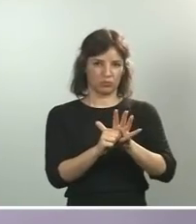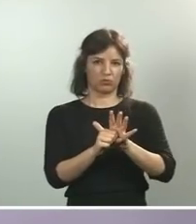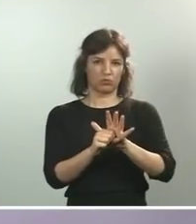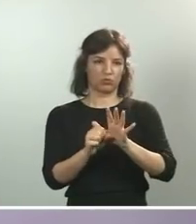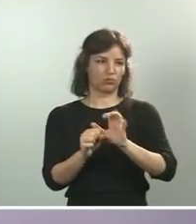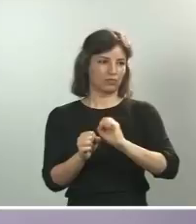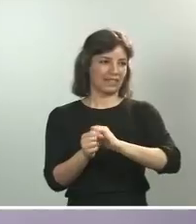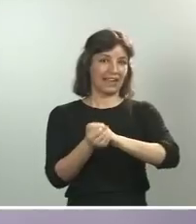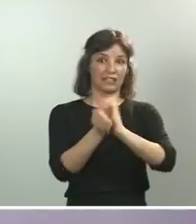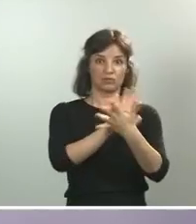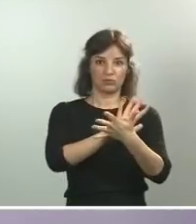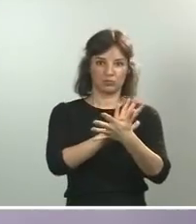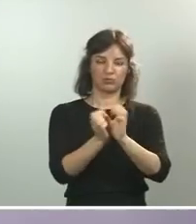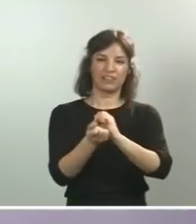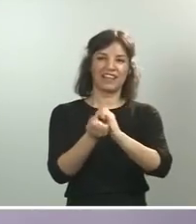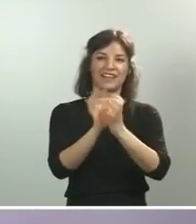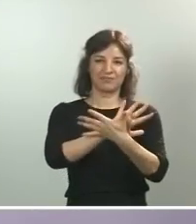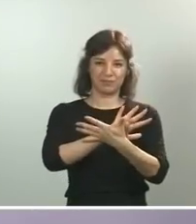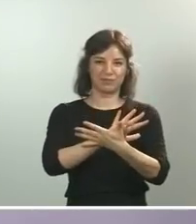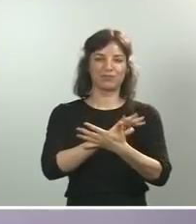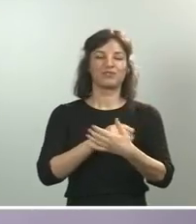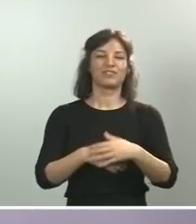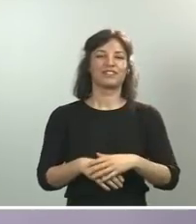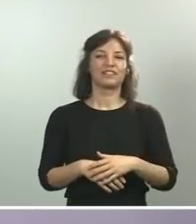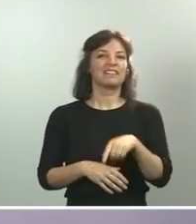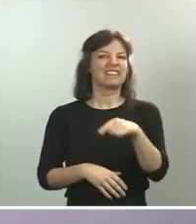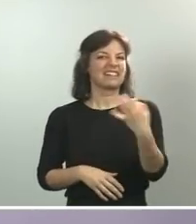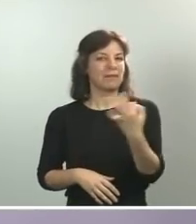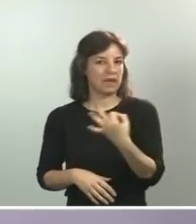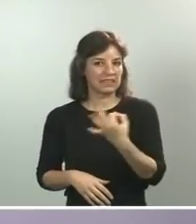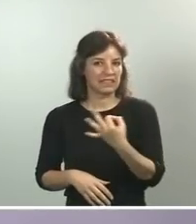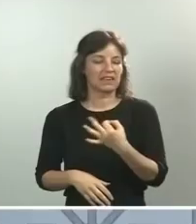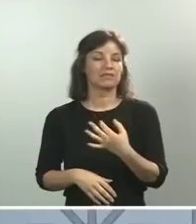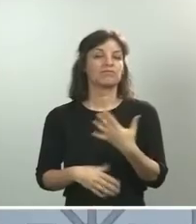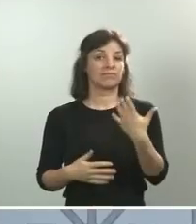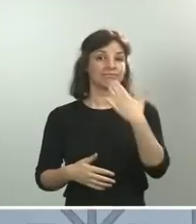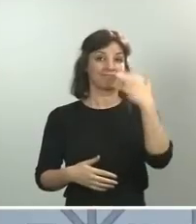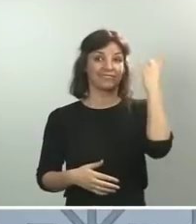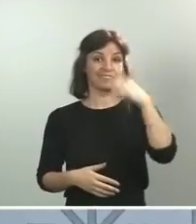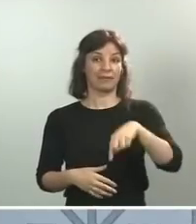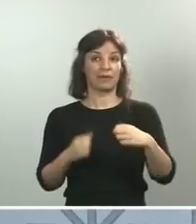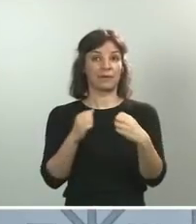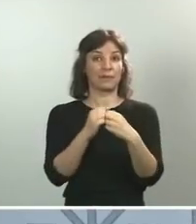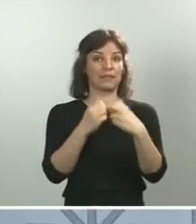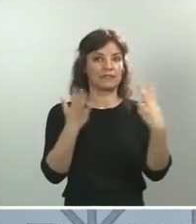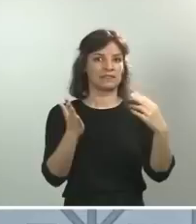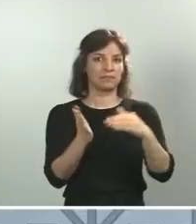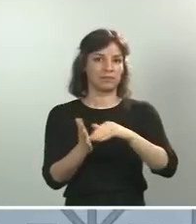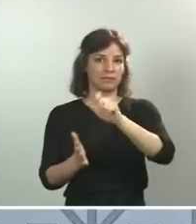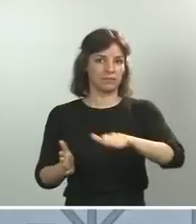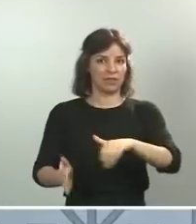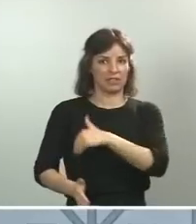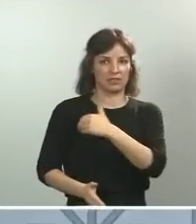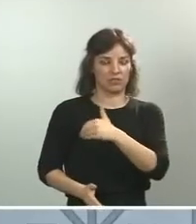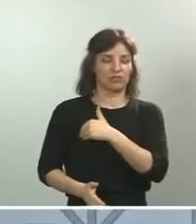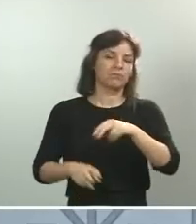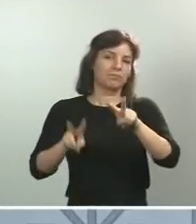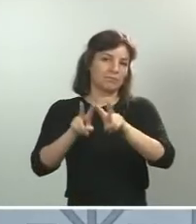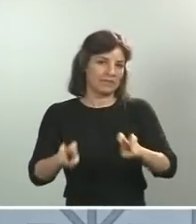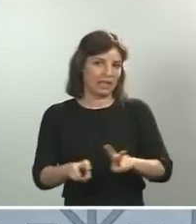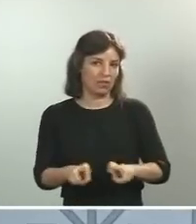saben, nosotros tenemos 27.000 estudiantes e investigadores del programa Erasmus en el extranjero.